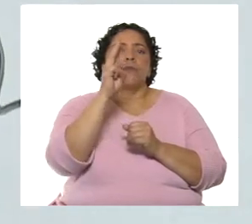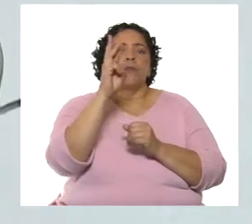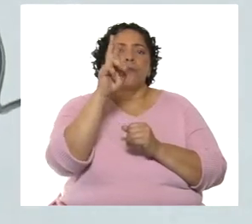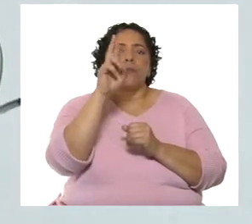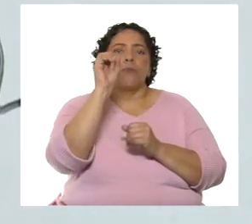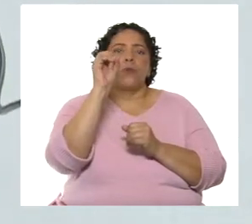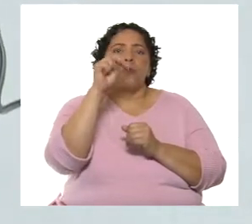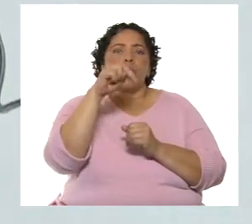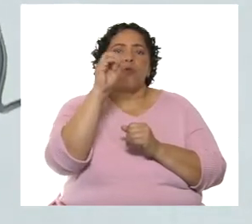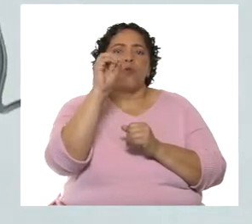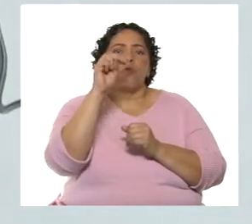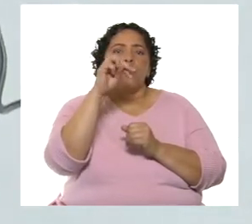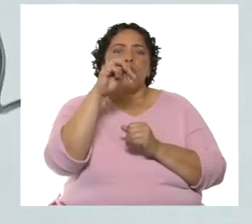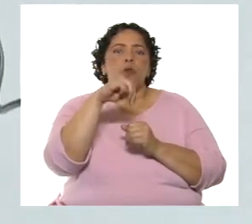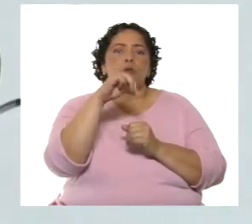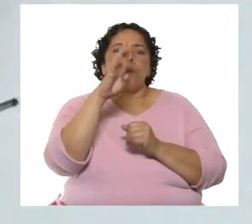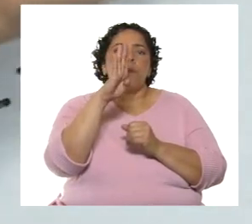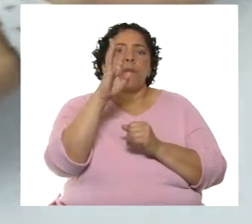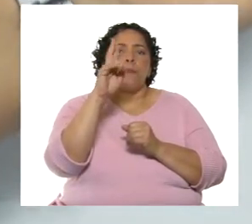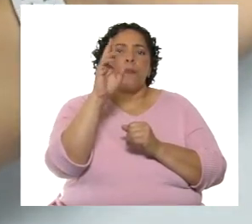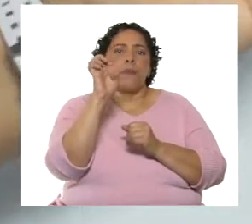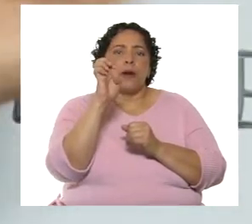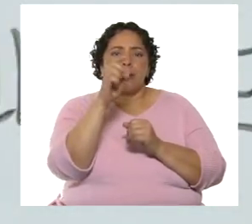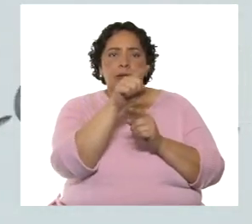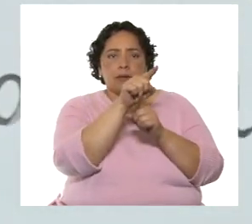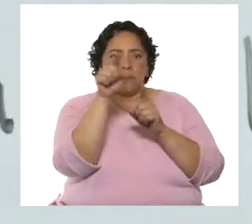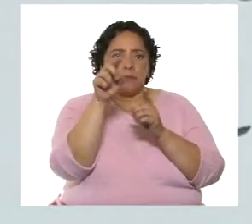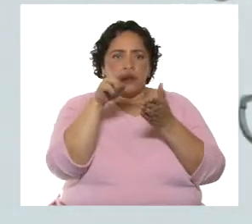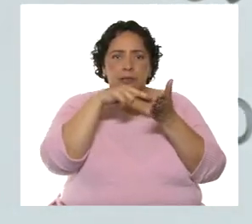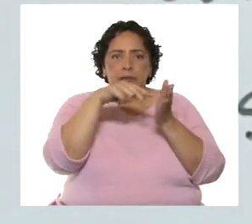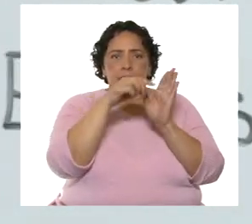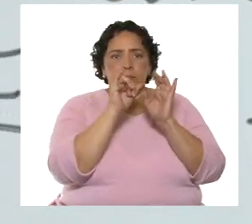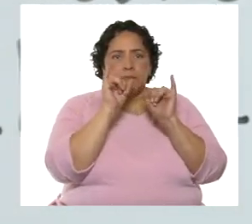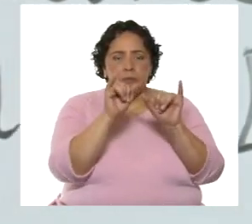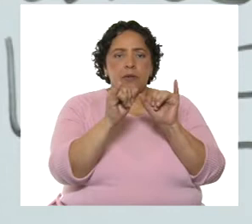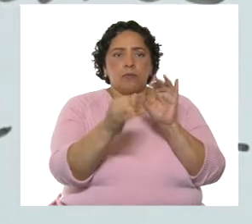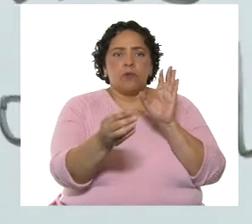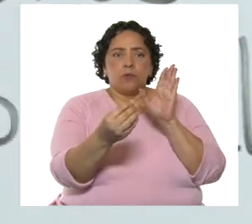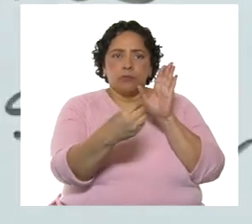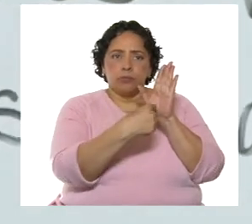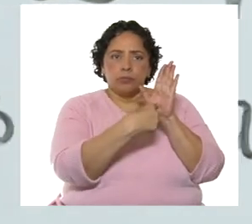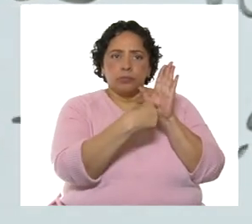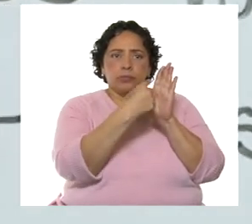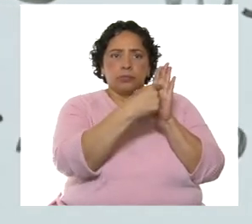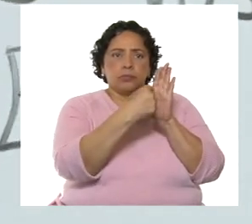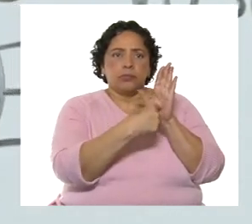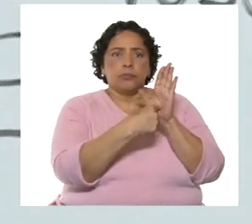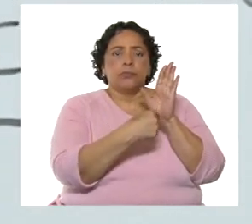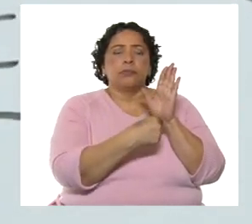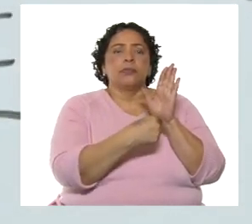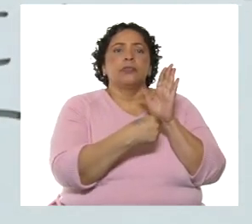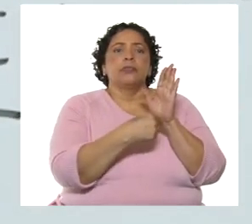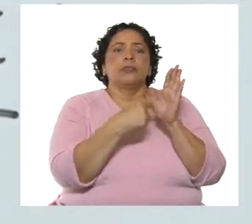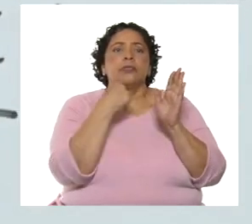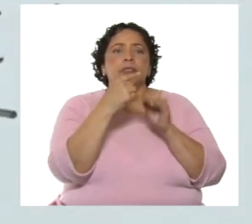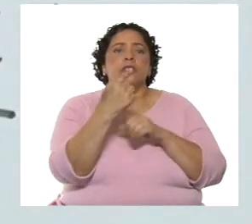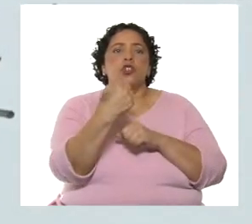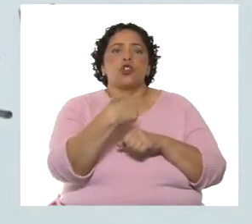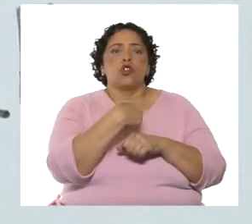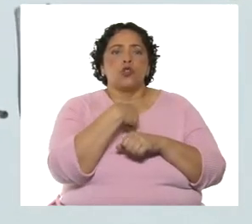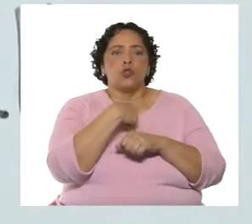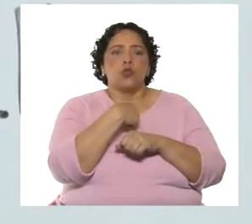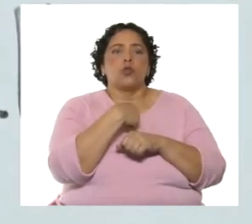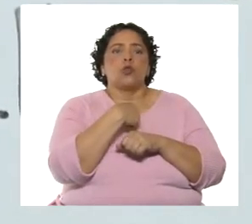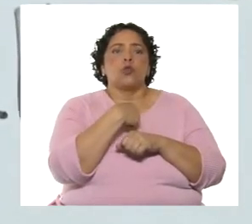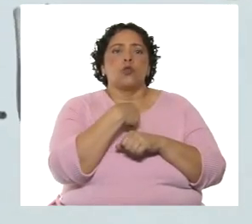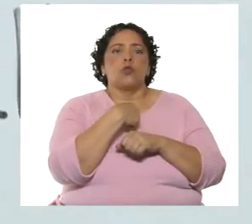pronombres se encuentran en singular y se encuentran en plural. En singular, cuando estamos usando una sola persona, estamos hablando de una sola persona.